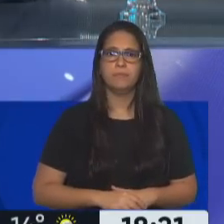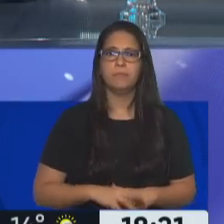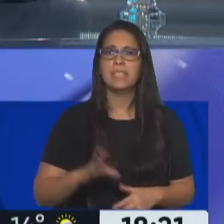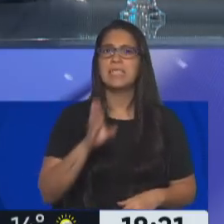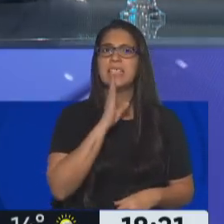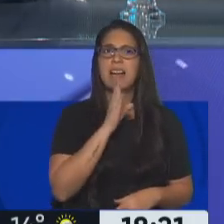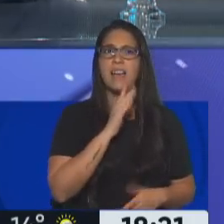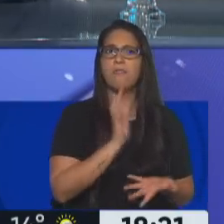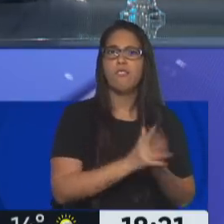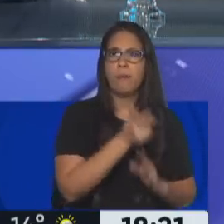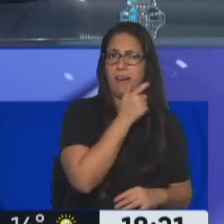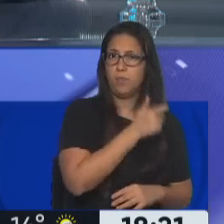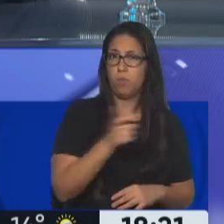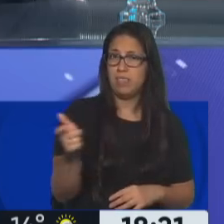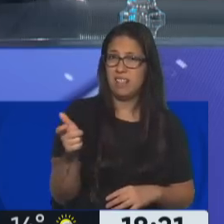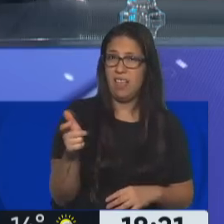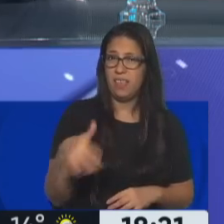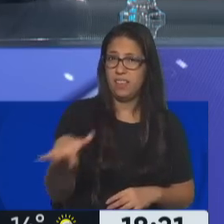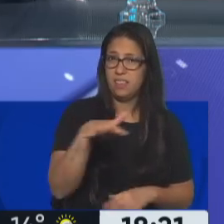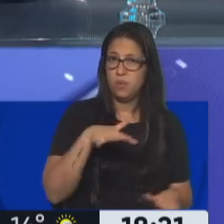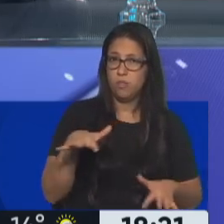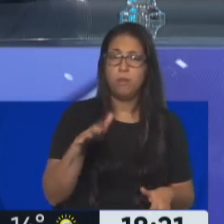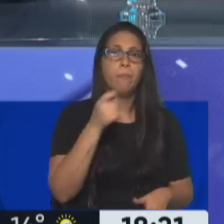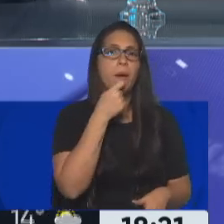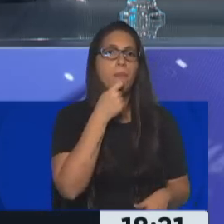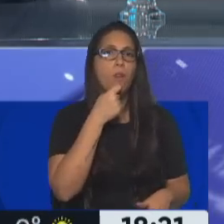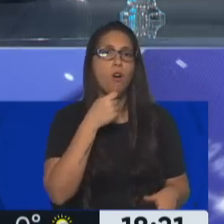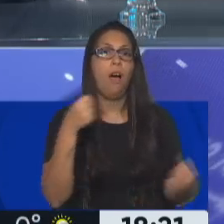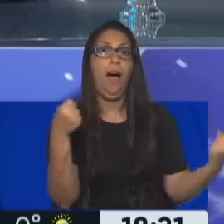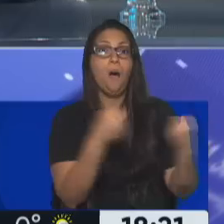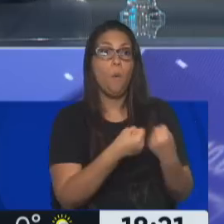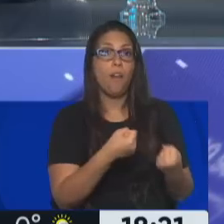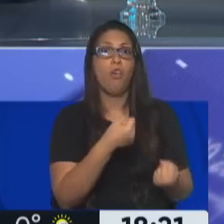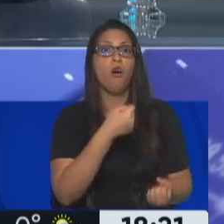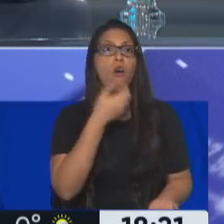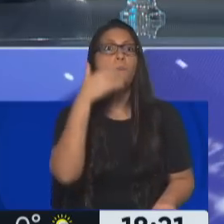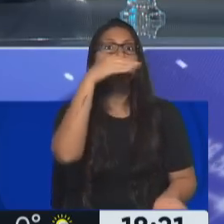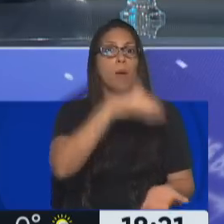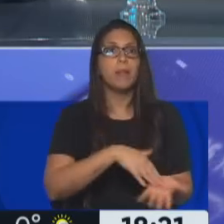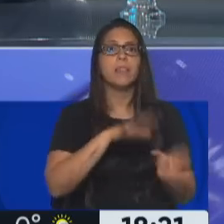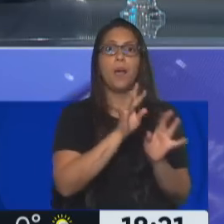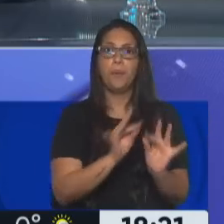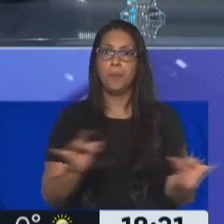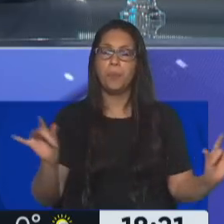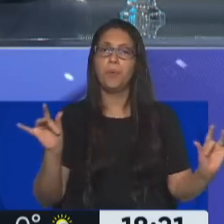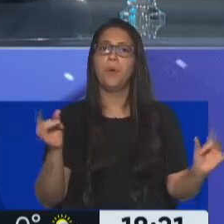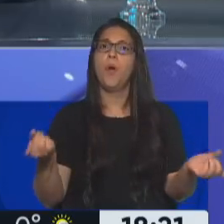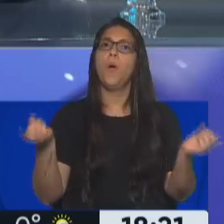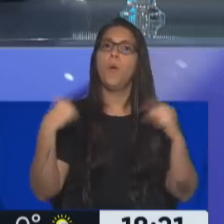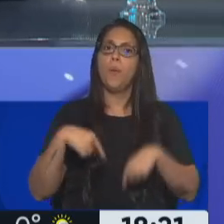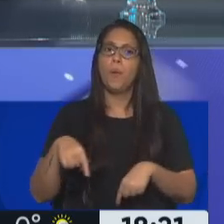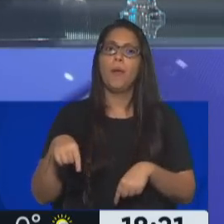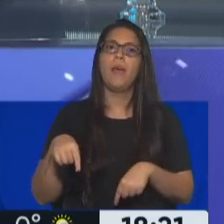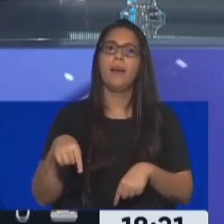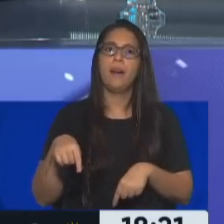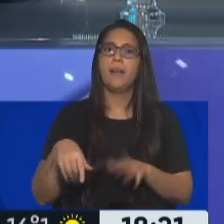de Israel, por ejemplo? Digo, el hecho de si no cumple con esta promesa de ser moderado, digo, de volver a la raíz que tenía